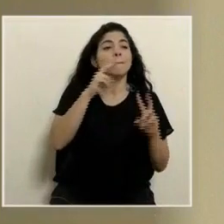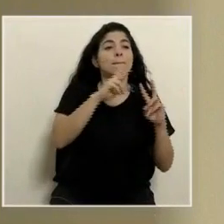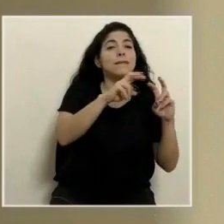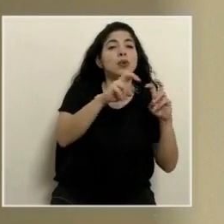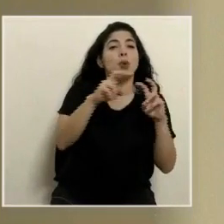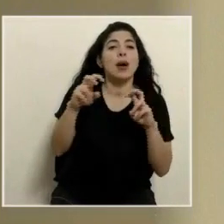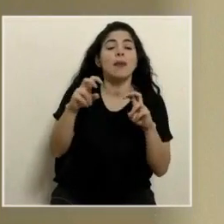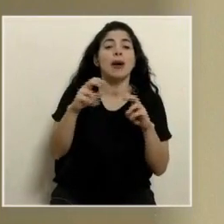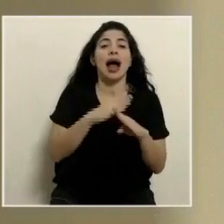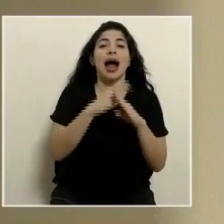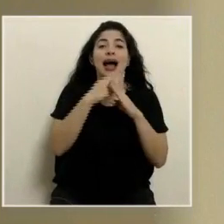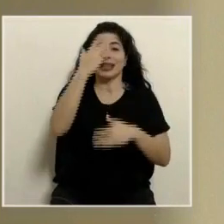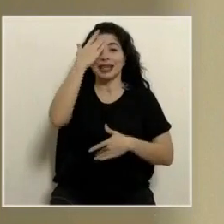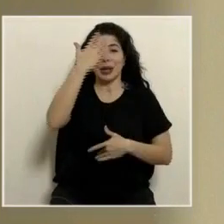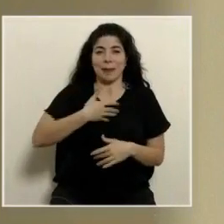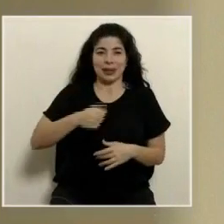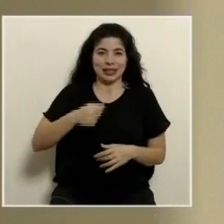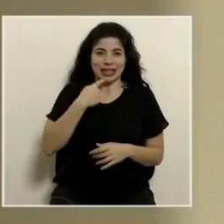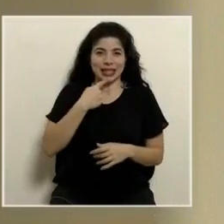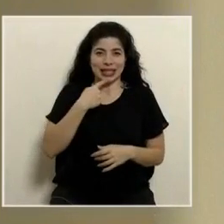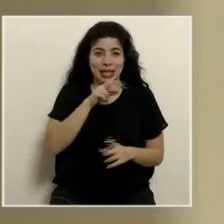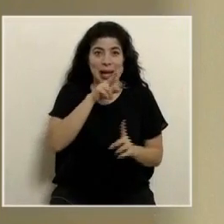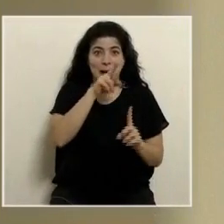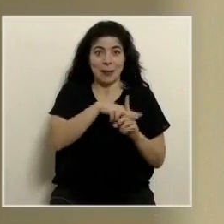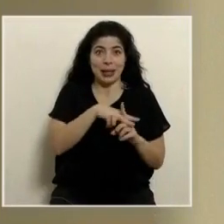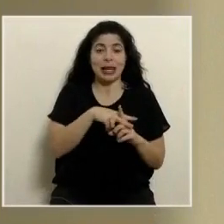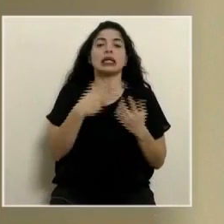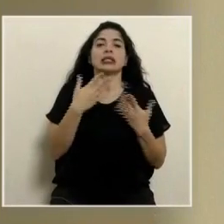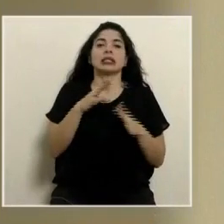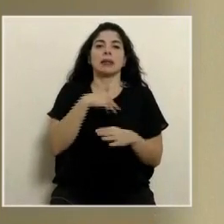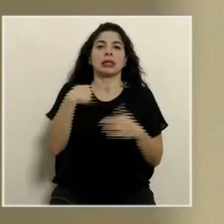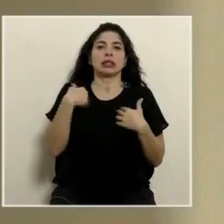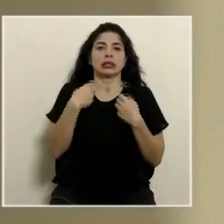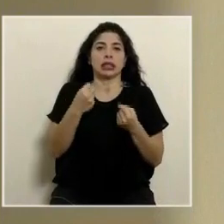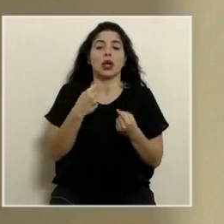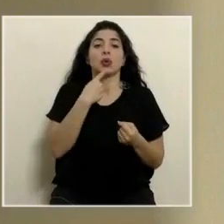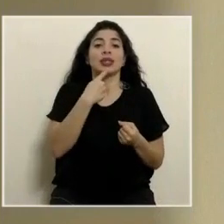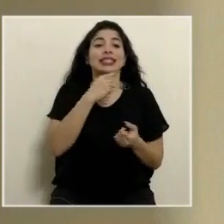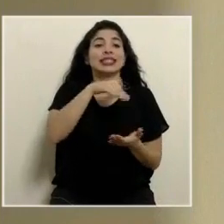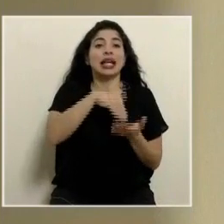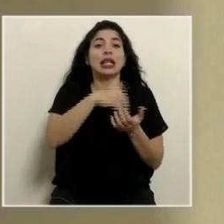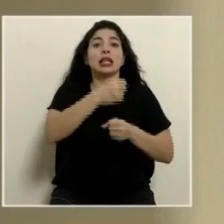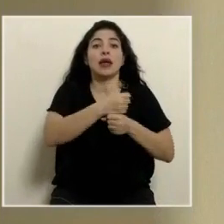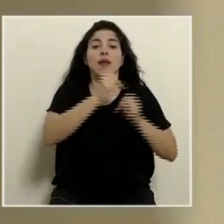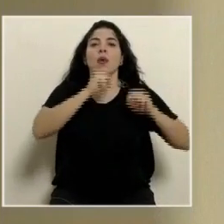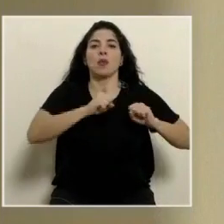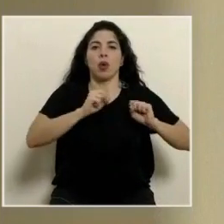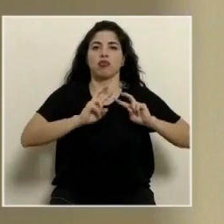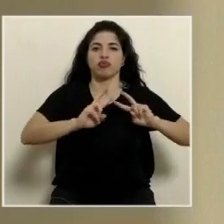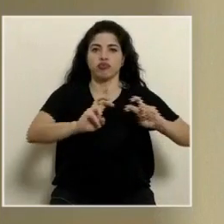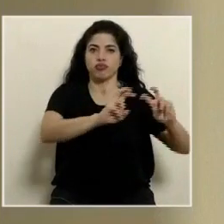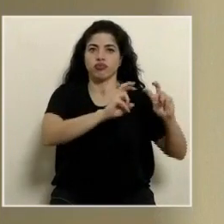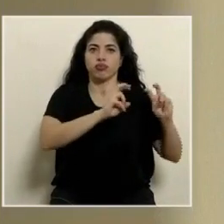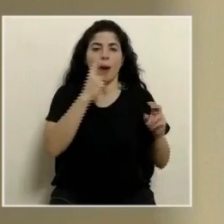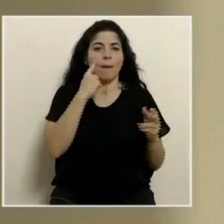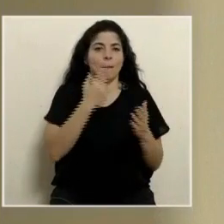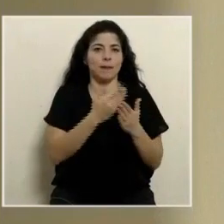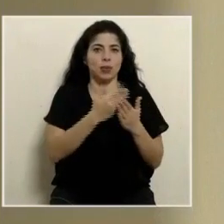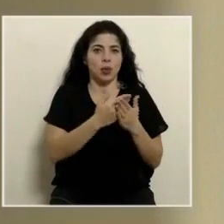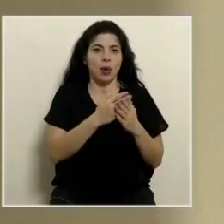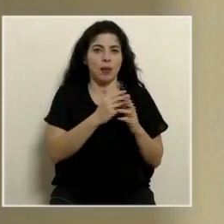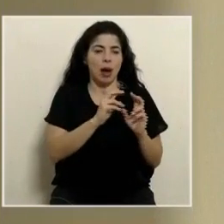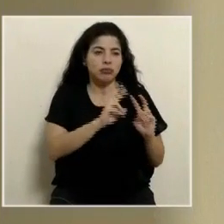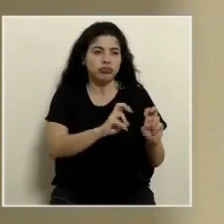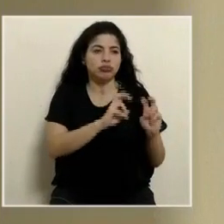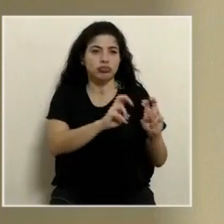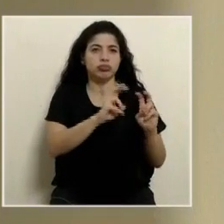ayer el lineamiento de uso de pruebas en centros de trabajo, muy dirigido a que se facilite el